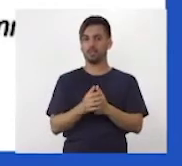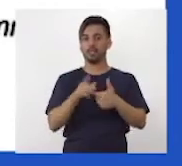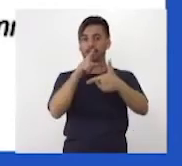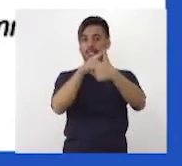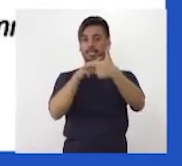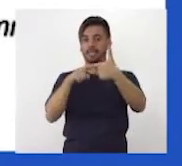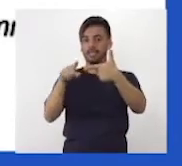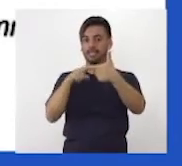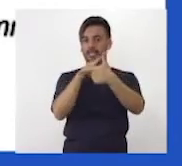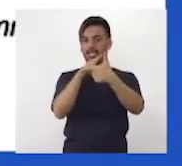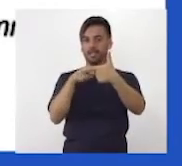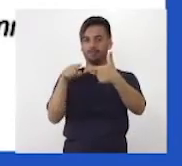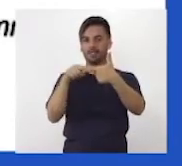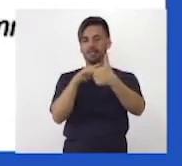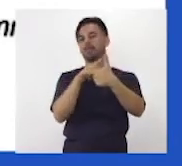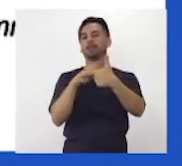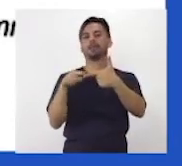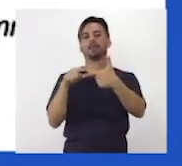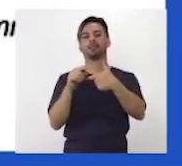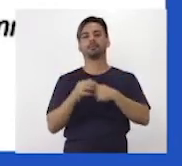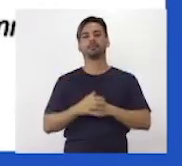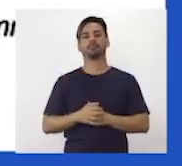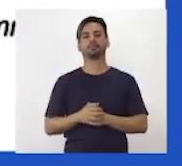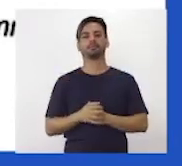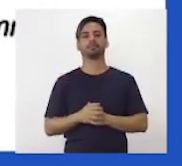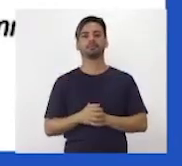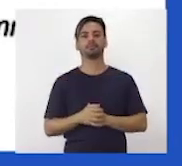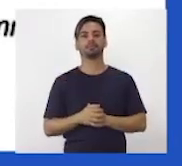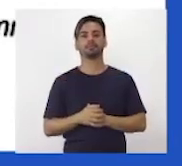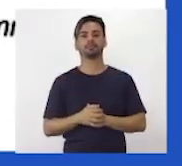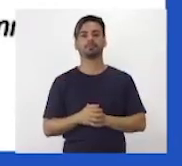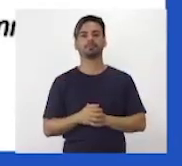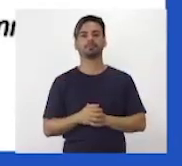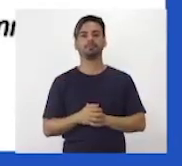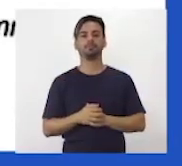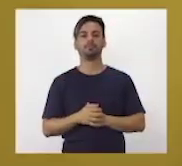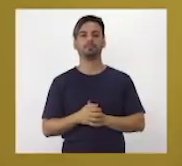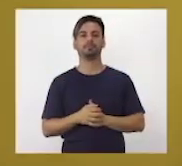de productos de bases iguales.